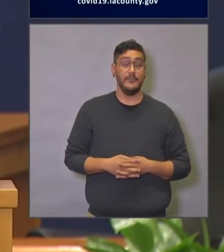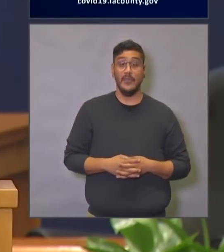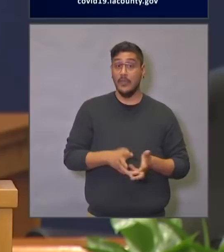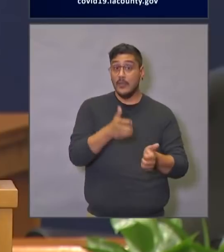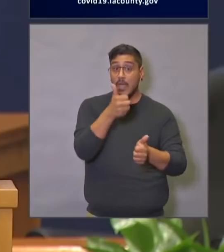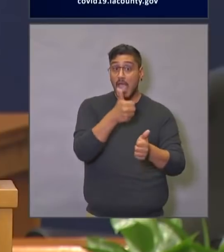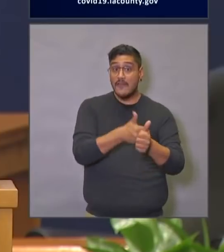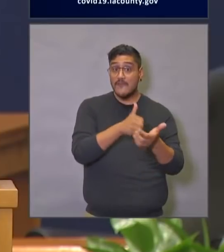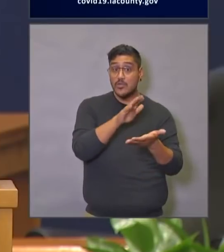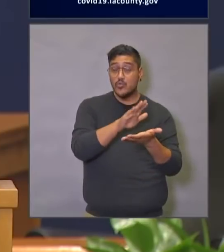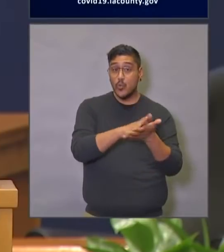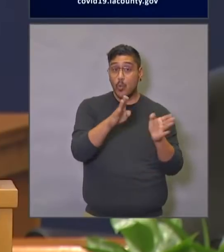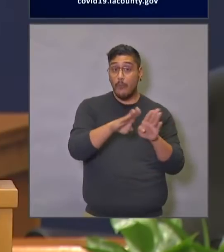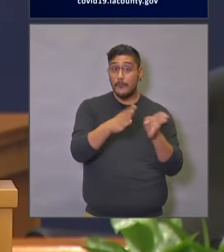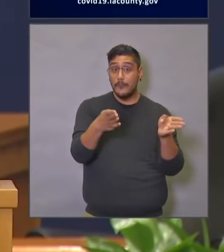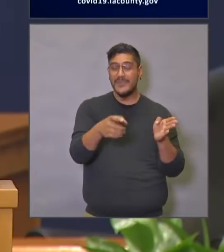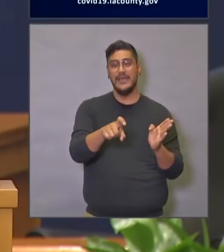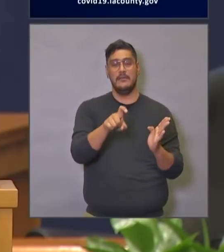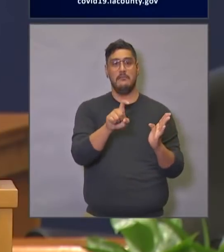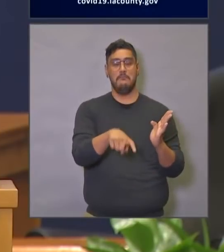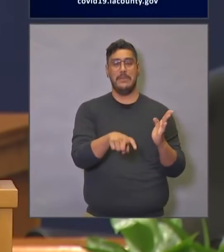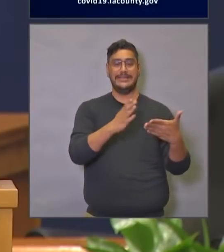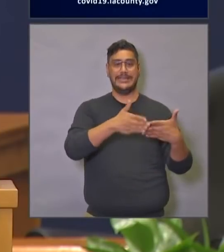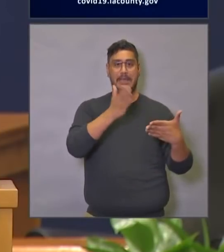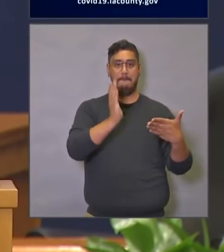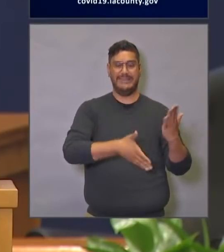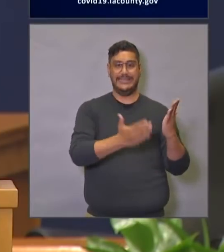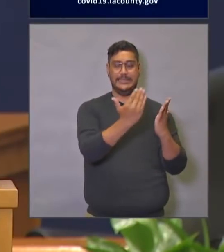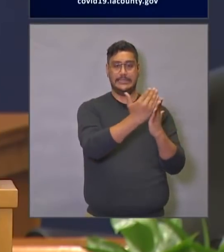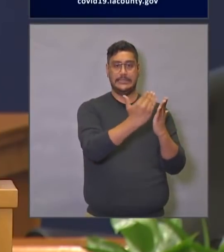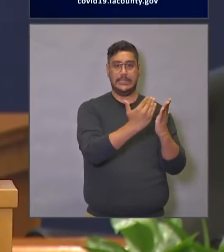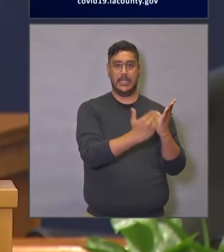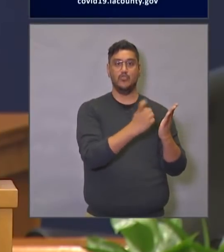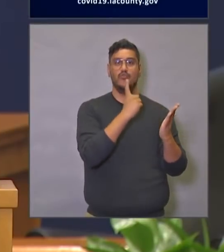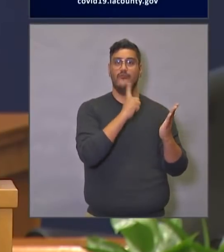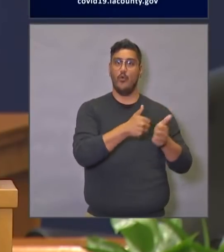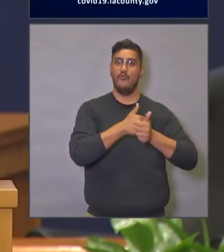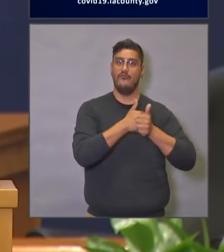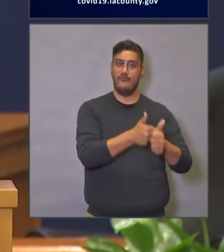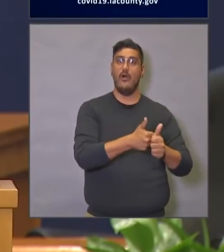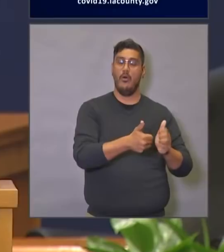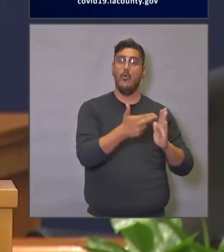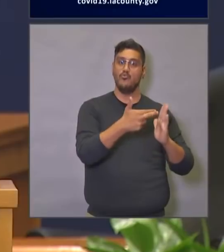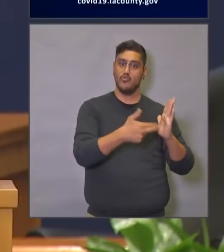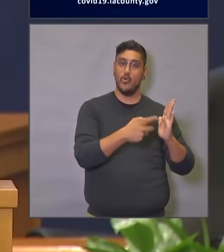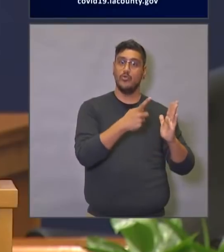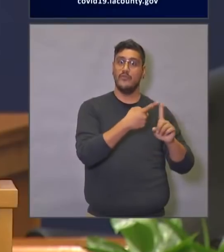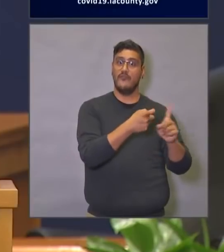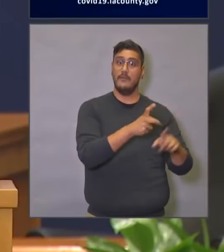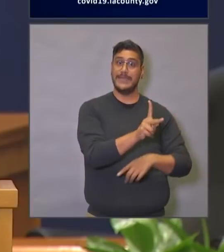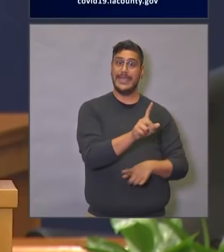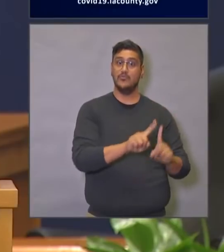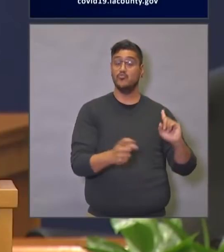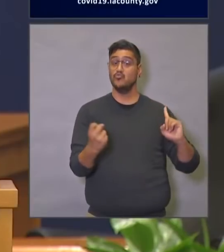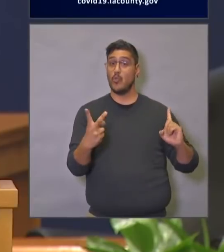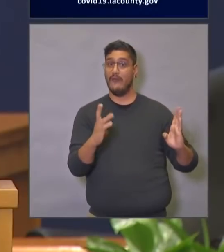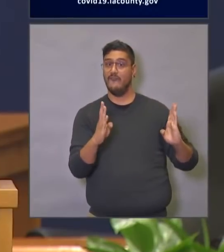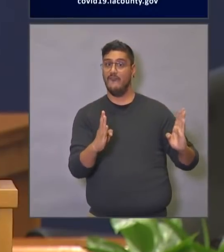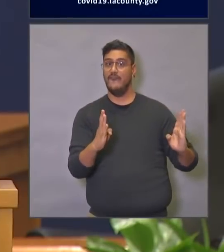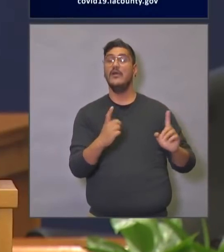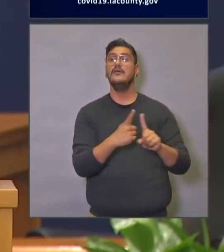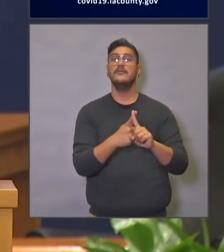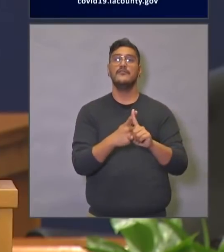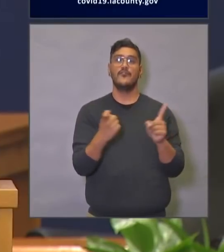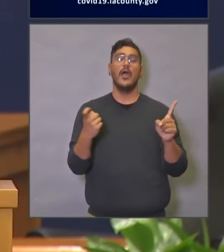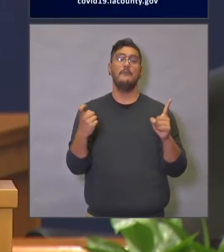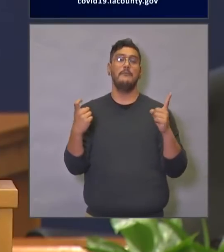abrir complete la lista de verificación del protocolo de reapertura de escuelas de kinder al 12 grado del Departamento de